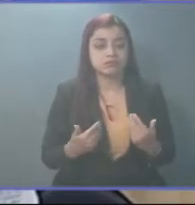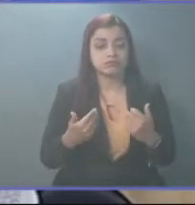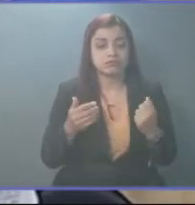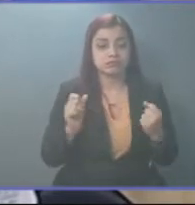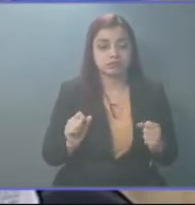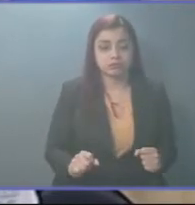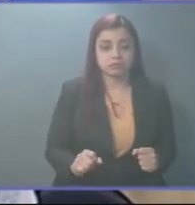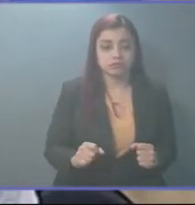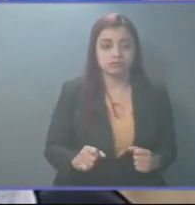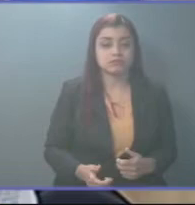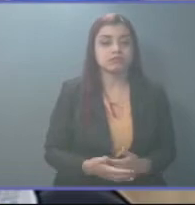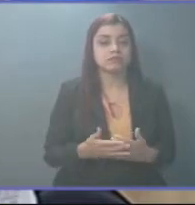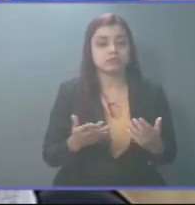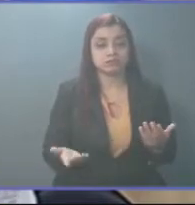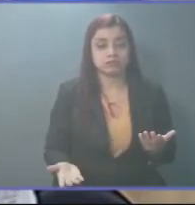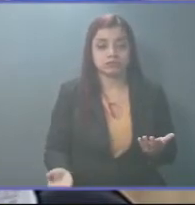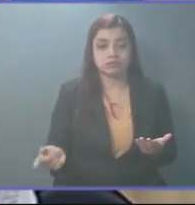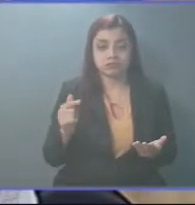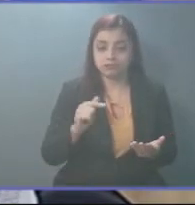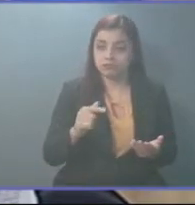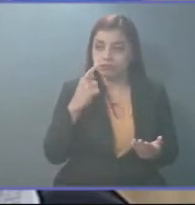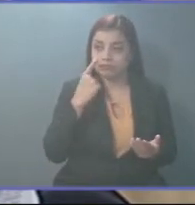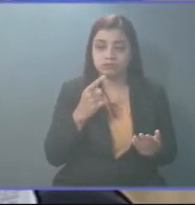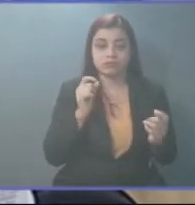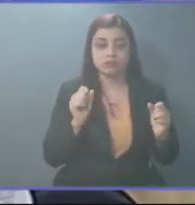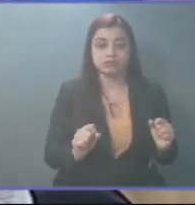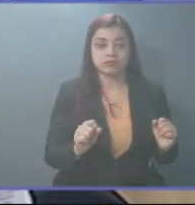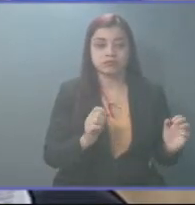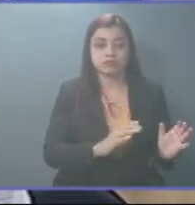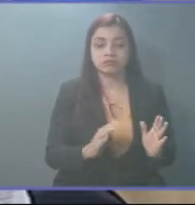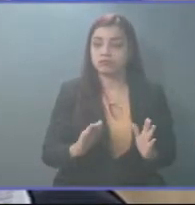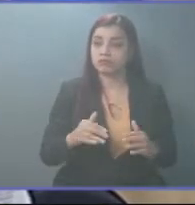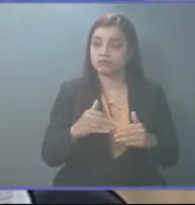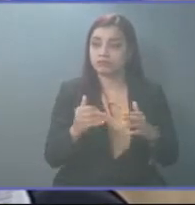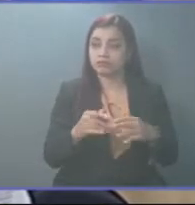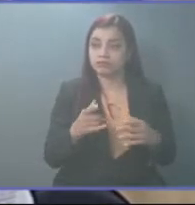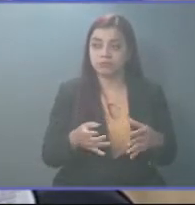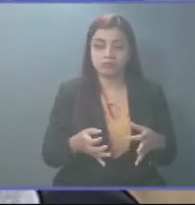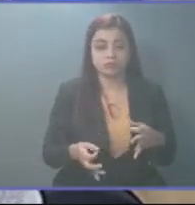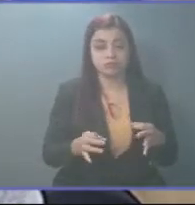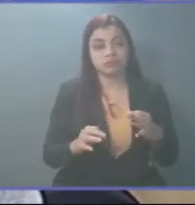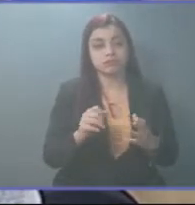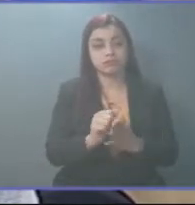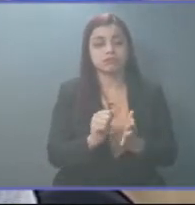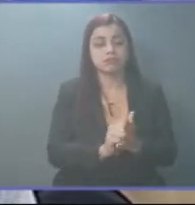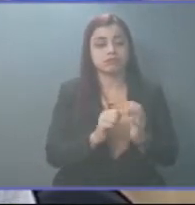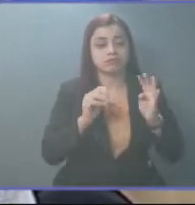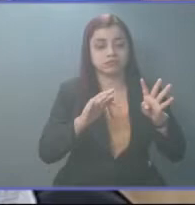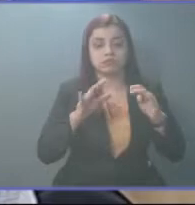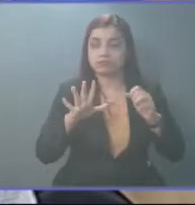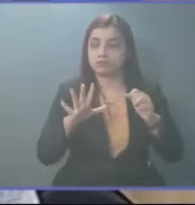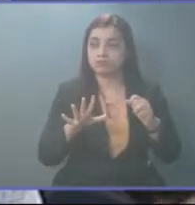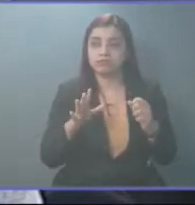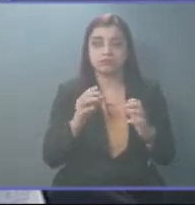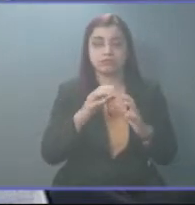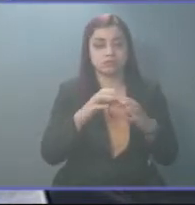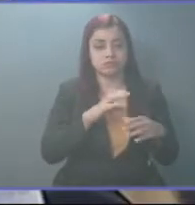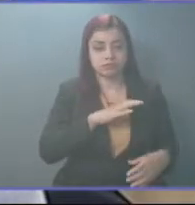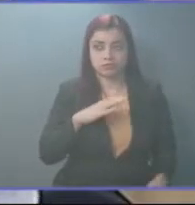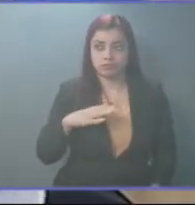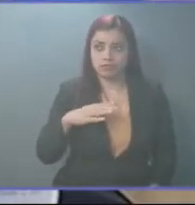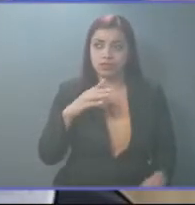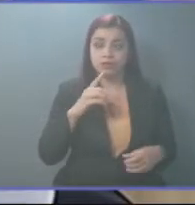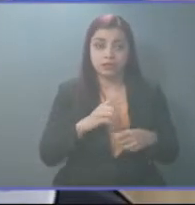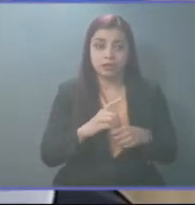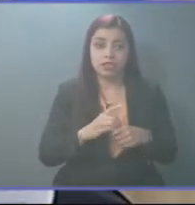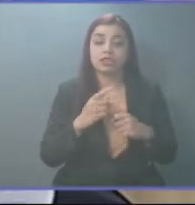capacidades, en el sentido de readecuar su contenido de la siguiente forma. Artículo 95, el CONAIP coordinará